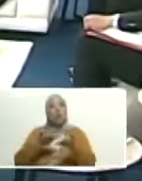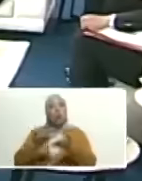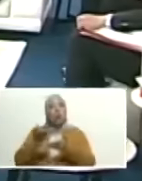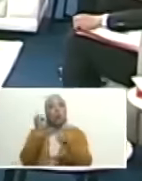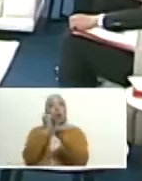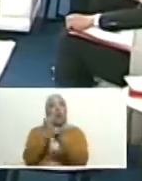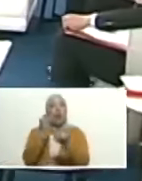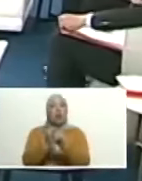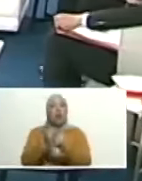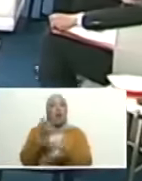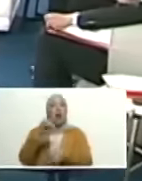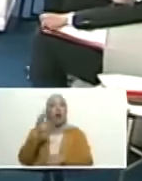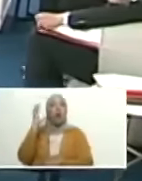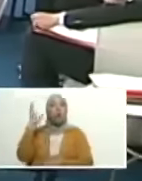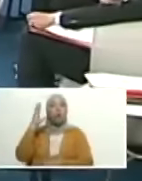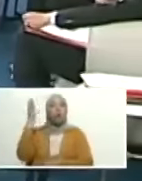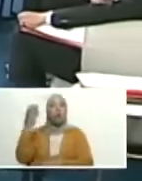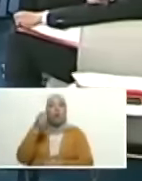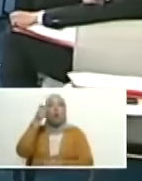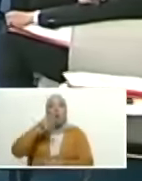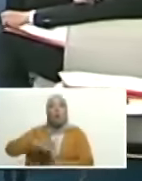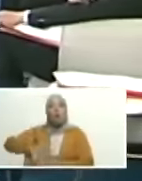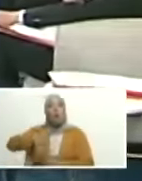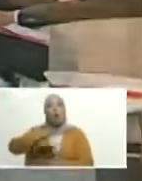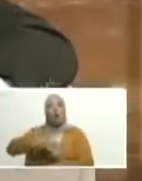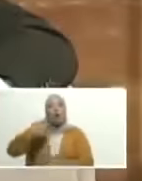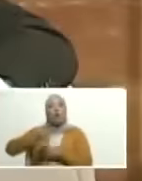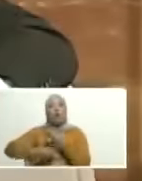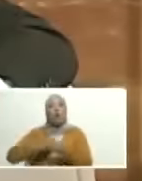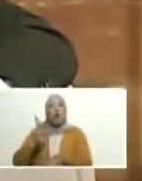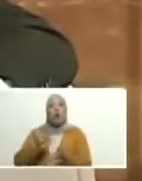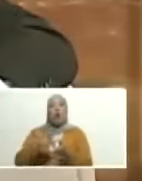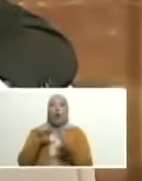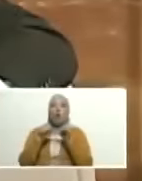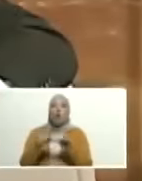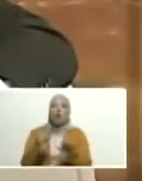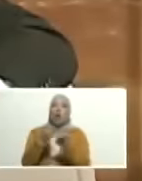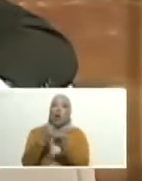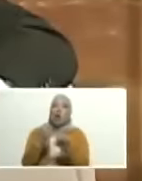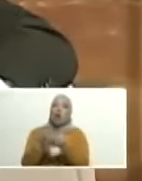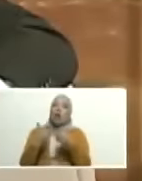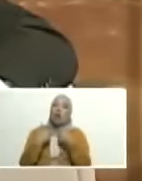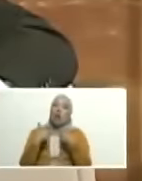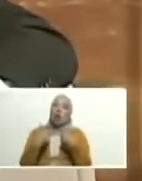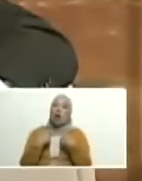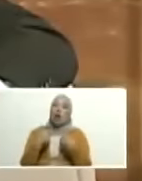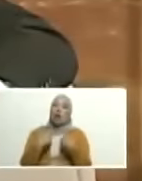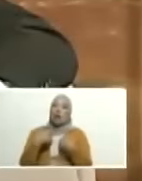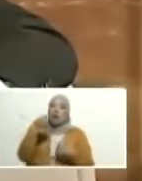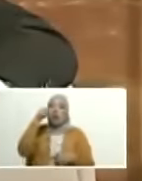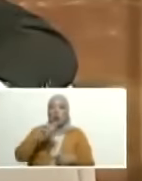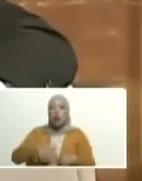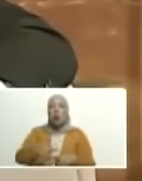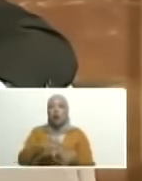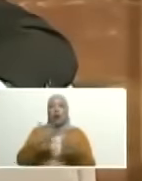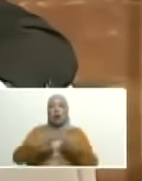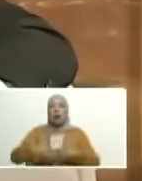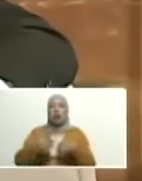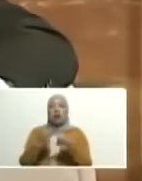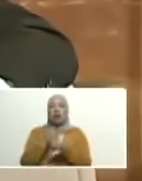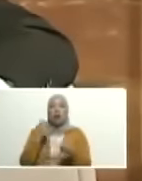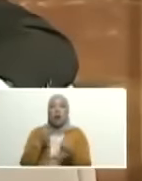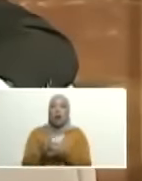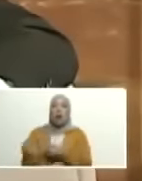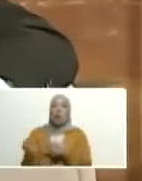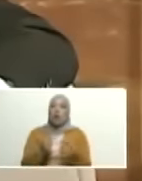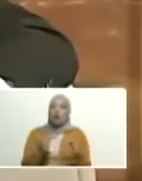muy importante y fue una de las formas en que más fue atacada y agredida nuestra industria petrolera, la gran